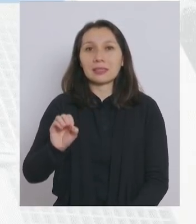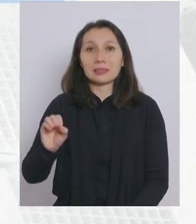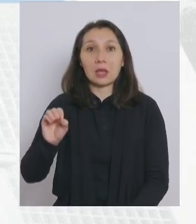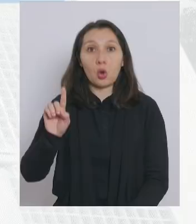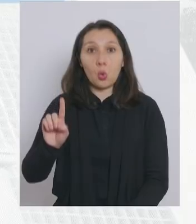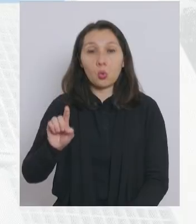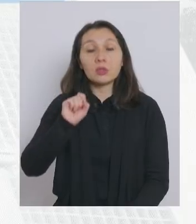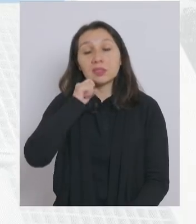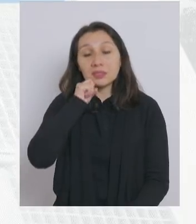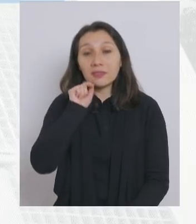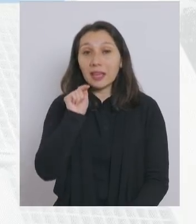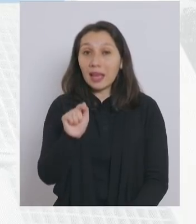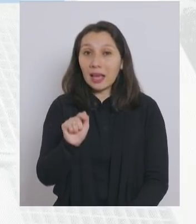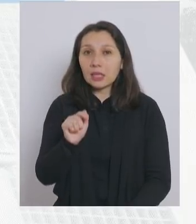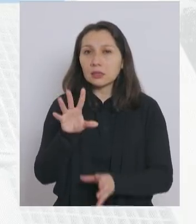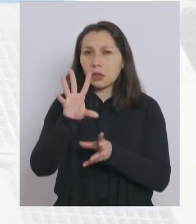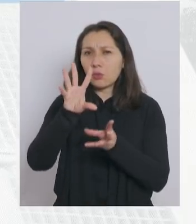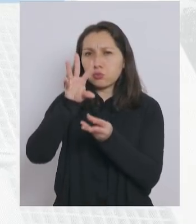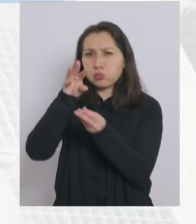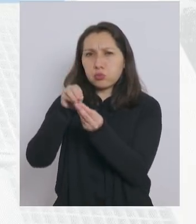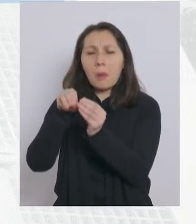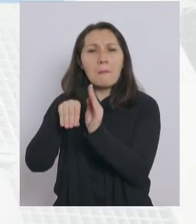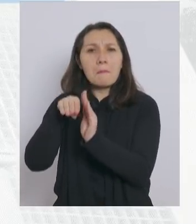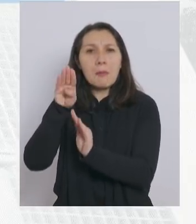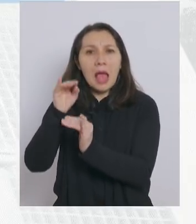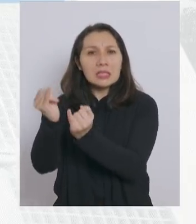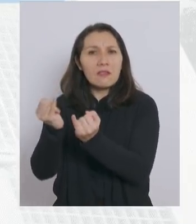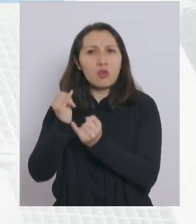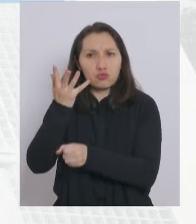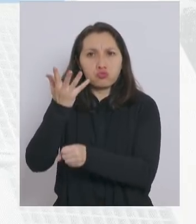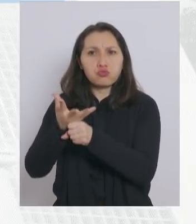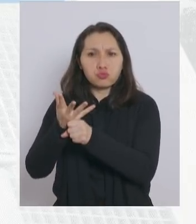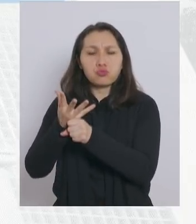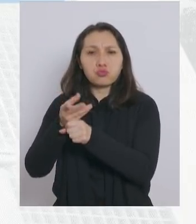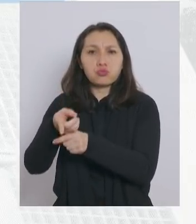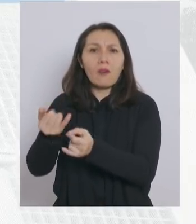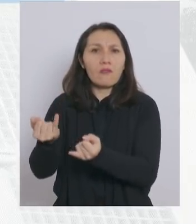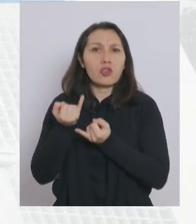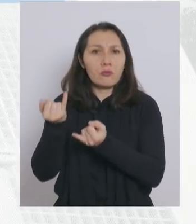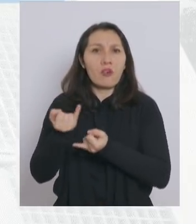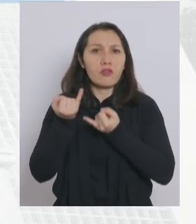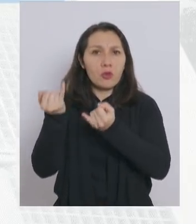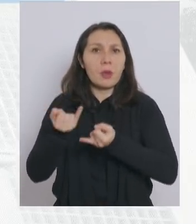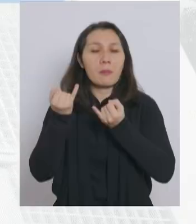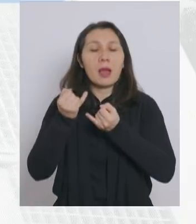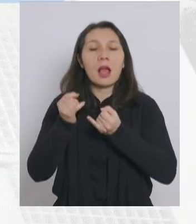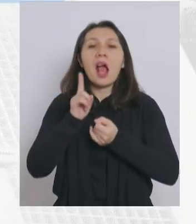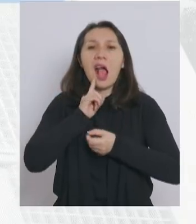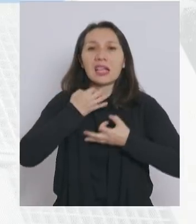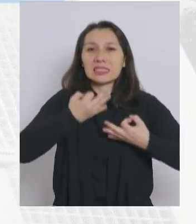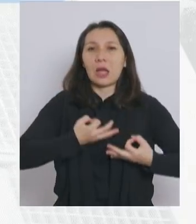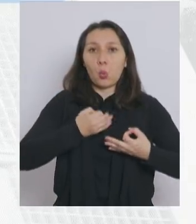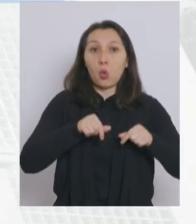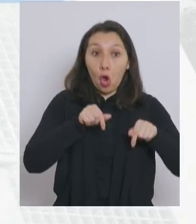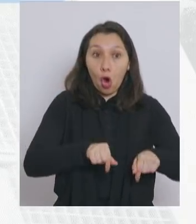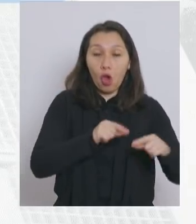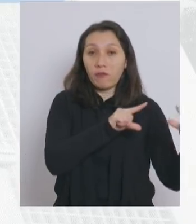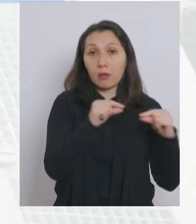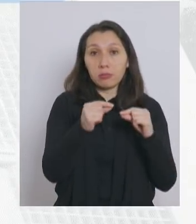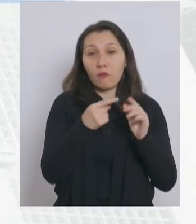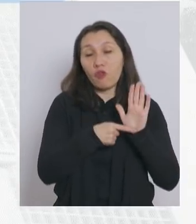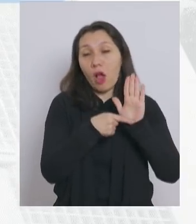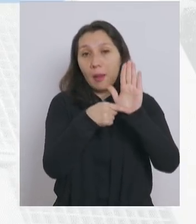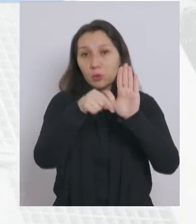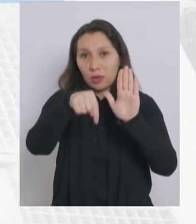COV3001, el que concentra la mayor información y de donde surgieron los datos de seguridad que vamos a discutir o que les voy